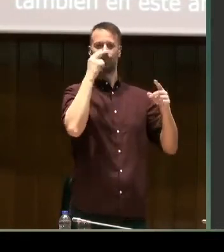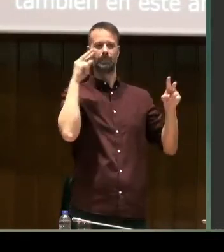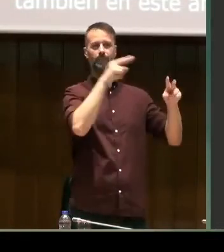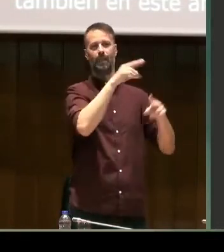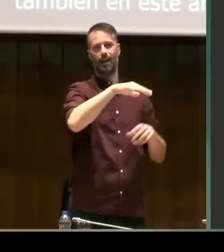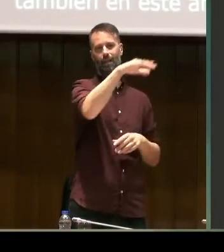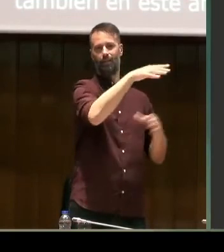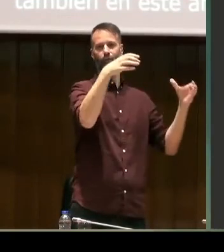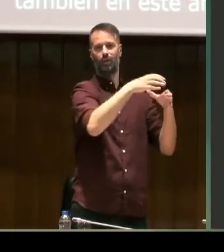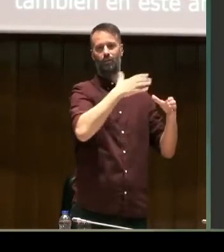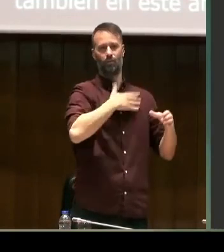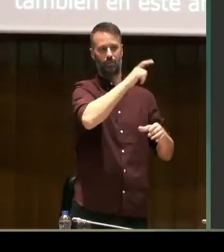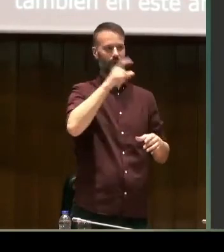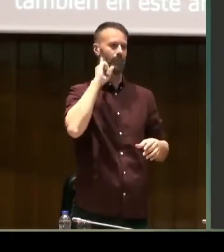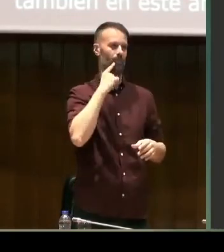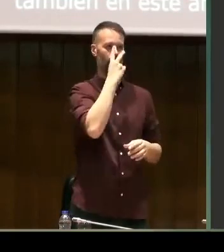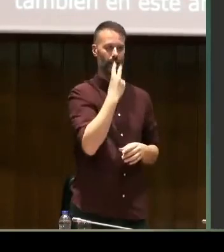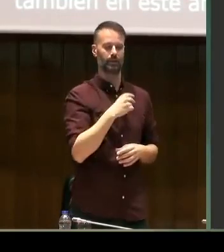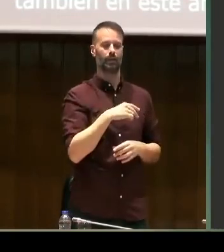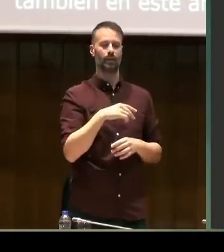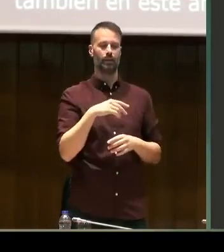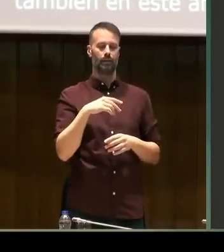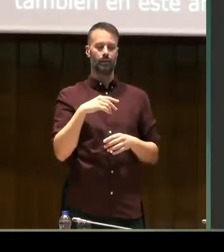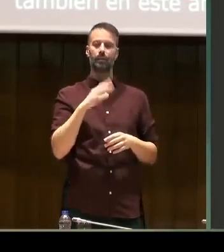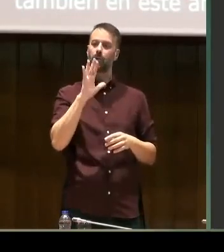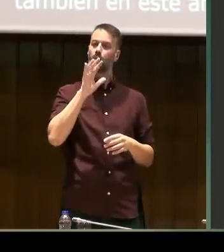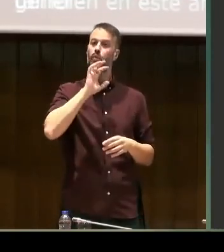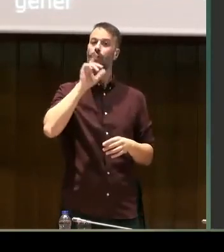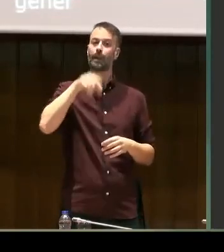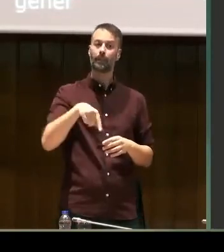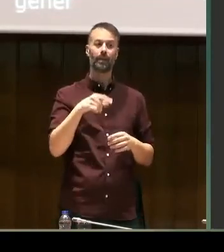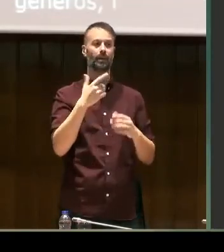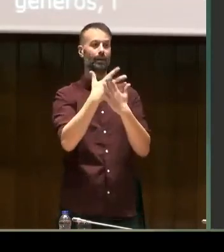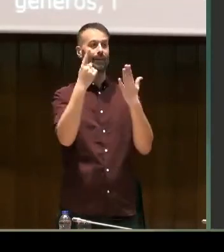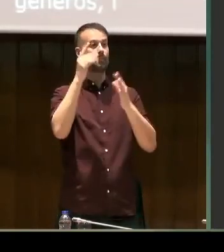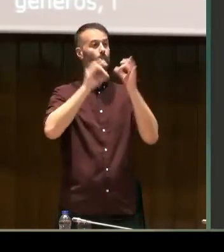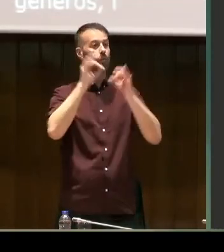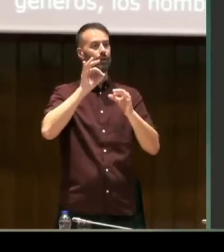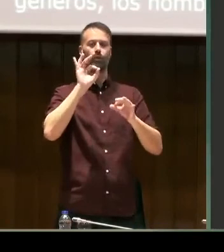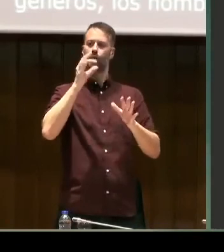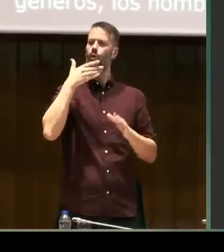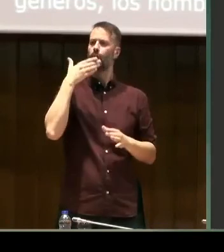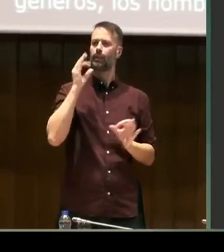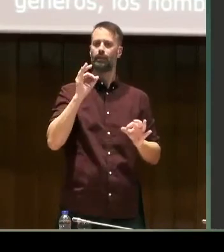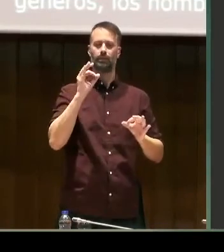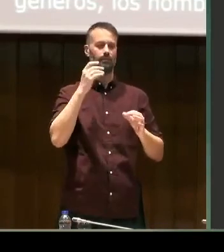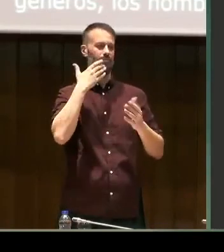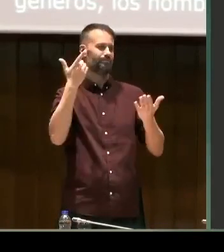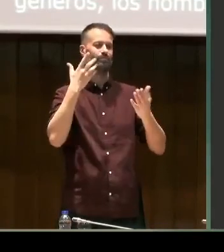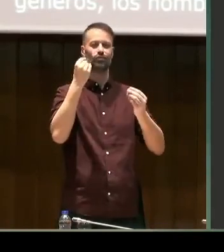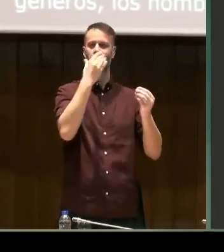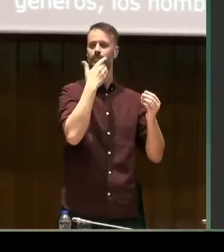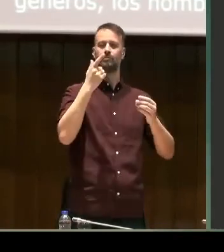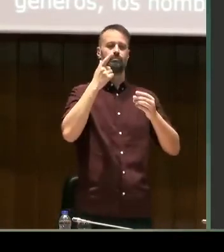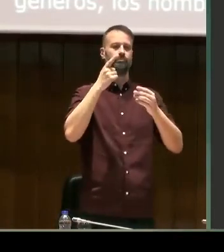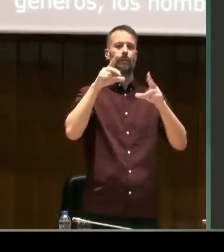medida personas sordociegas que necesitan ganar en mayor visibilidad este colectivo, pero es curioso que el 16% son